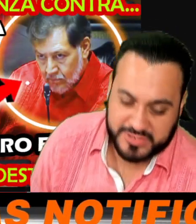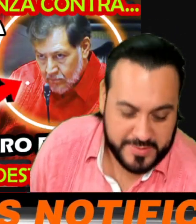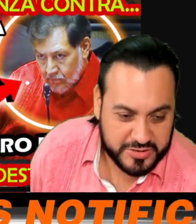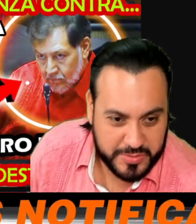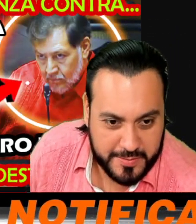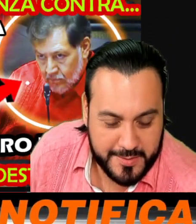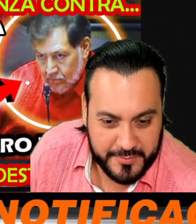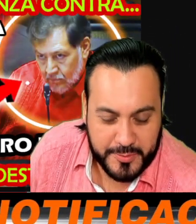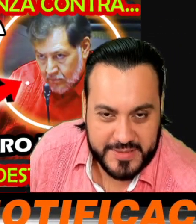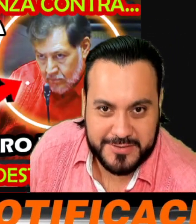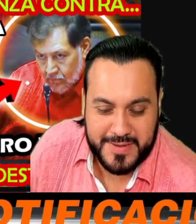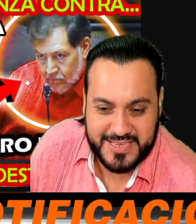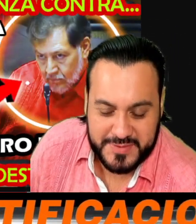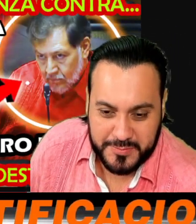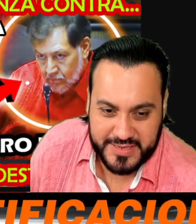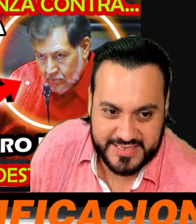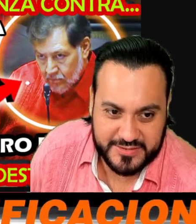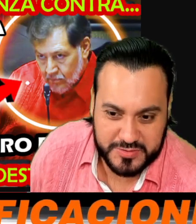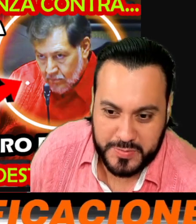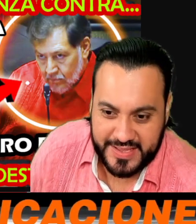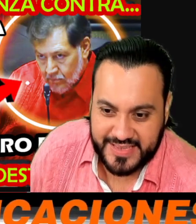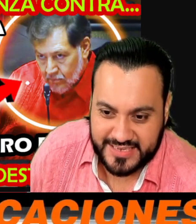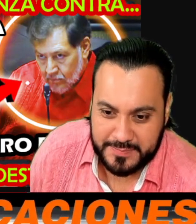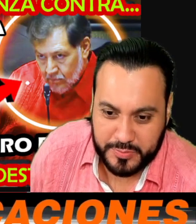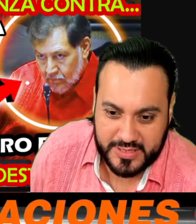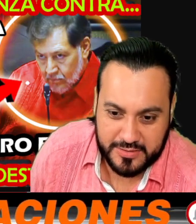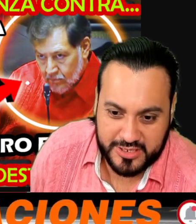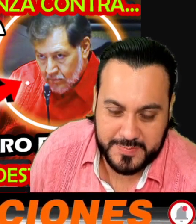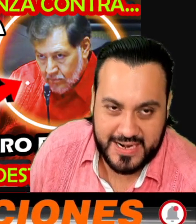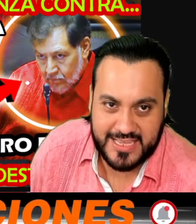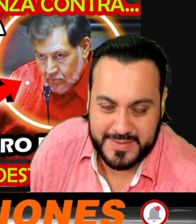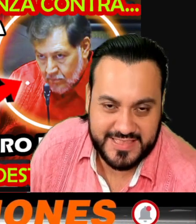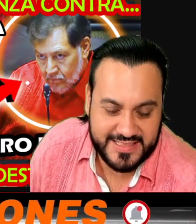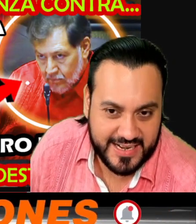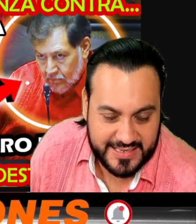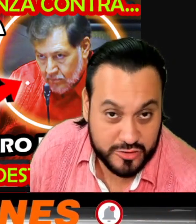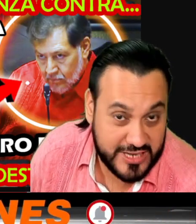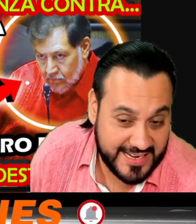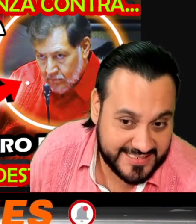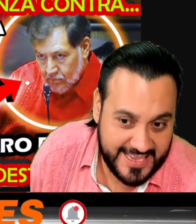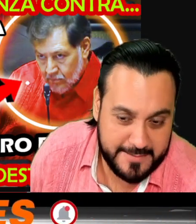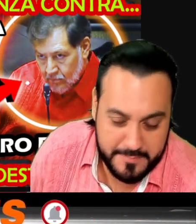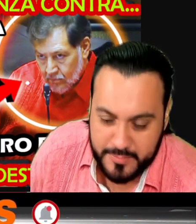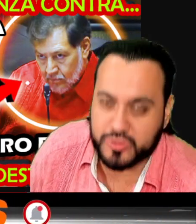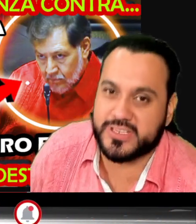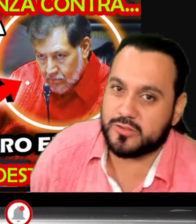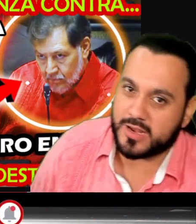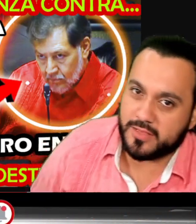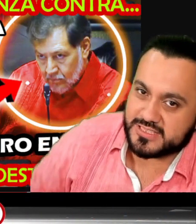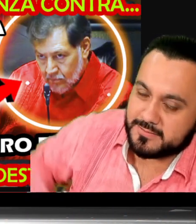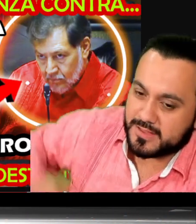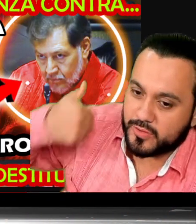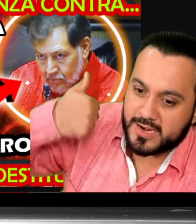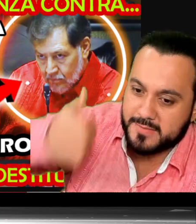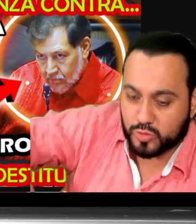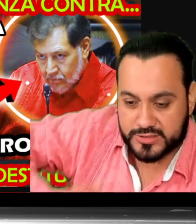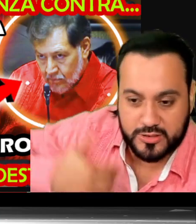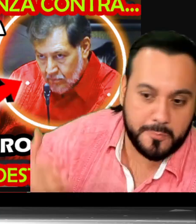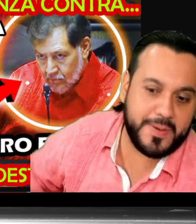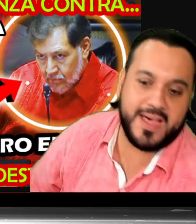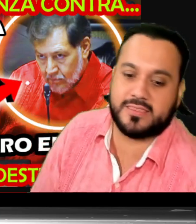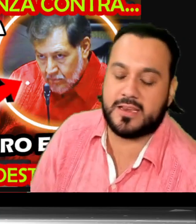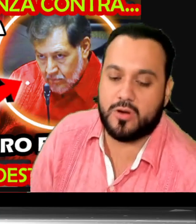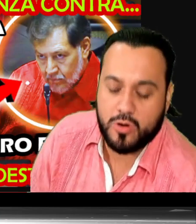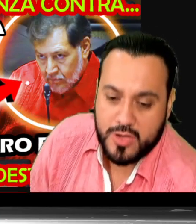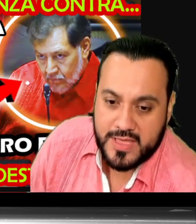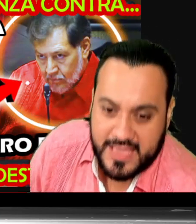bienvenidos amigos a una nueva de información más Mi nombre es Jesús Domínguez reportándoles para las benditas redes sociales en vivos y detorado este vídeo Dale me gusta